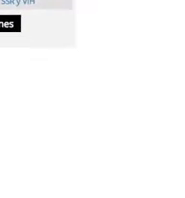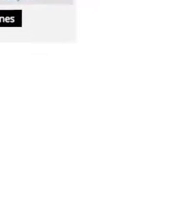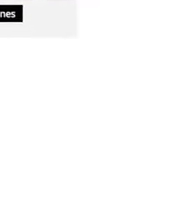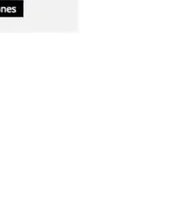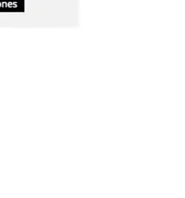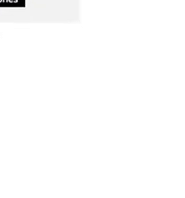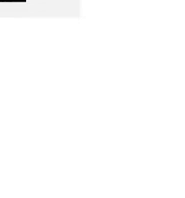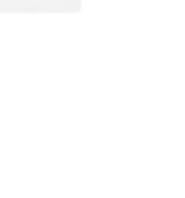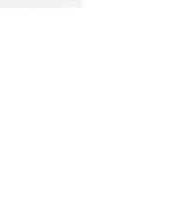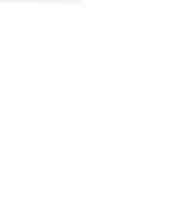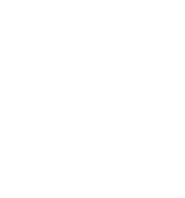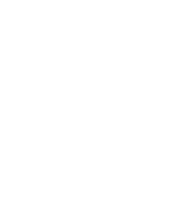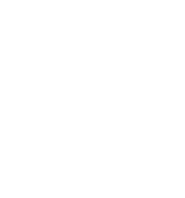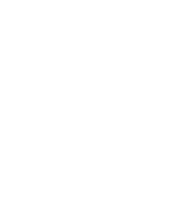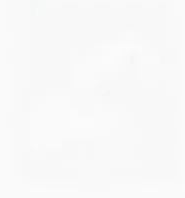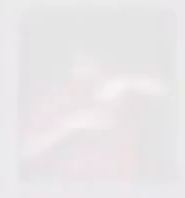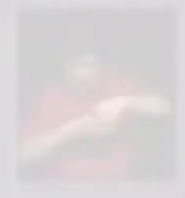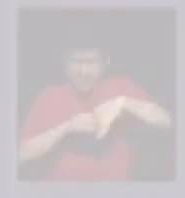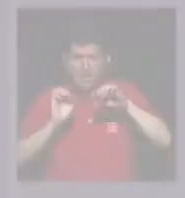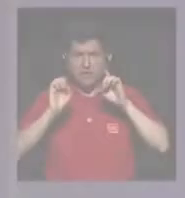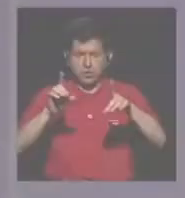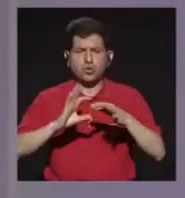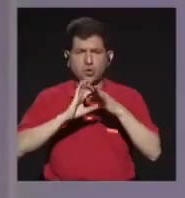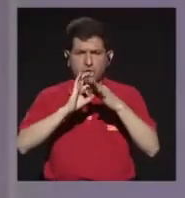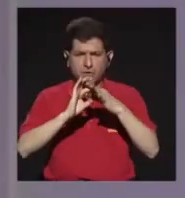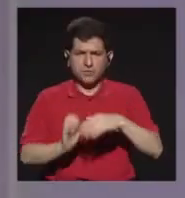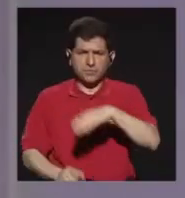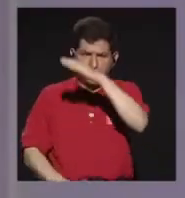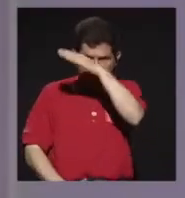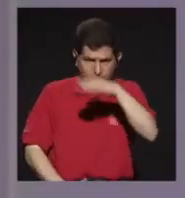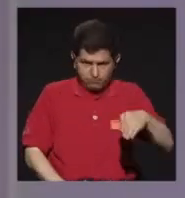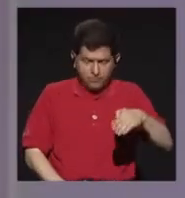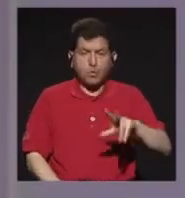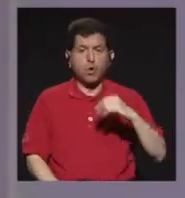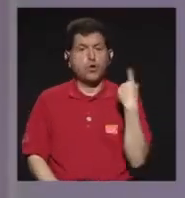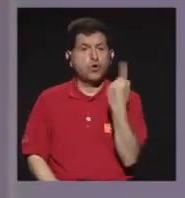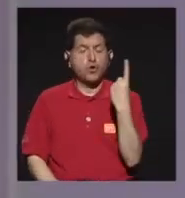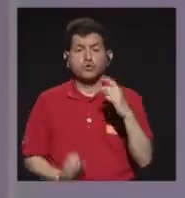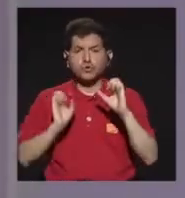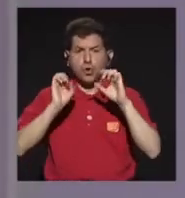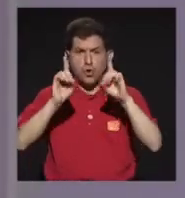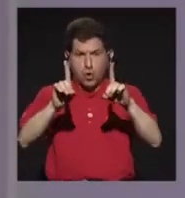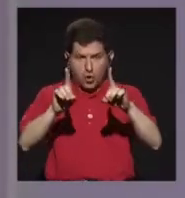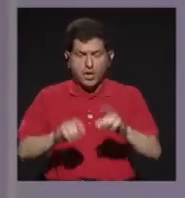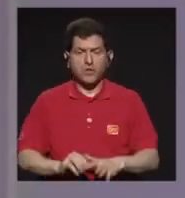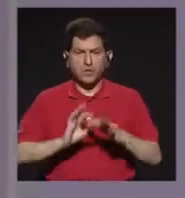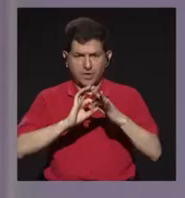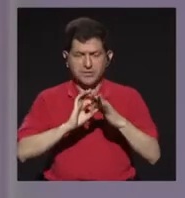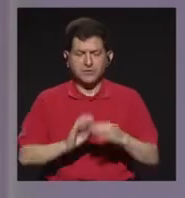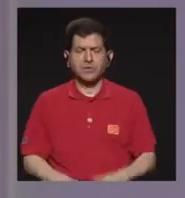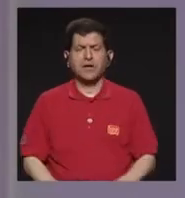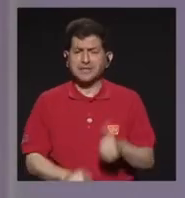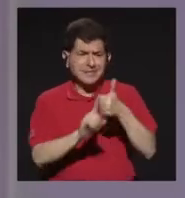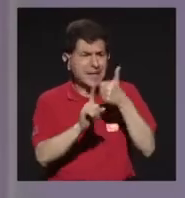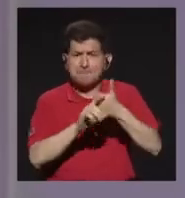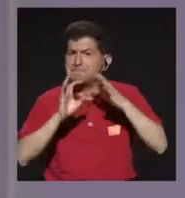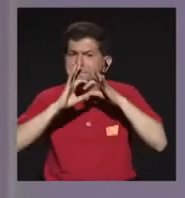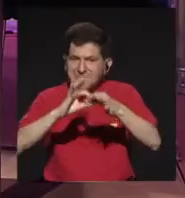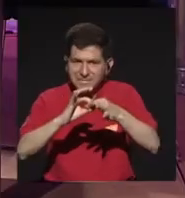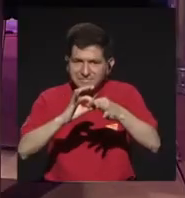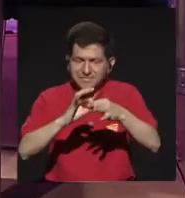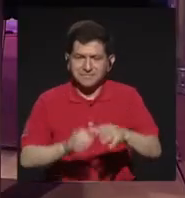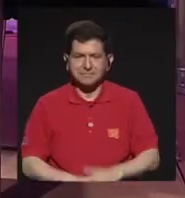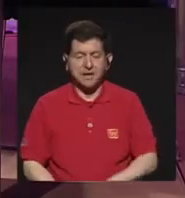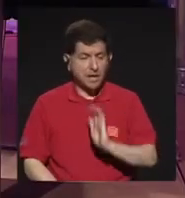transversalizar la discapacidad dentro de lo que es la educación sexual. Y no solamente la educación sexual, sino la sexualidad. De tal manera que